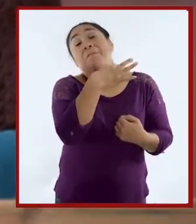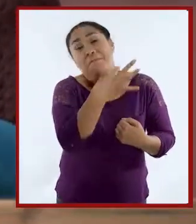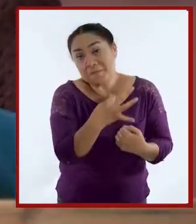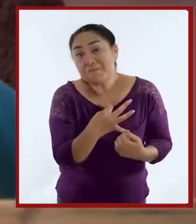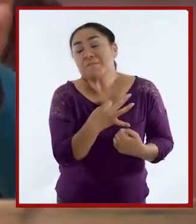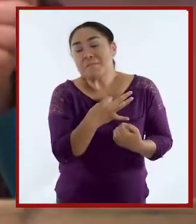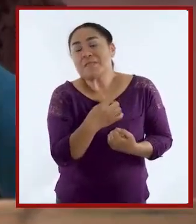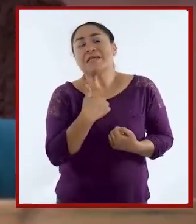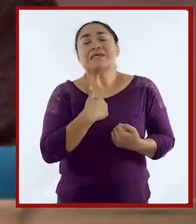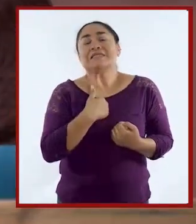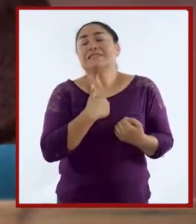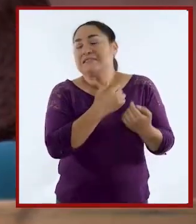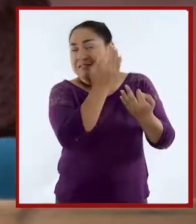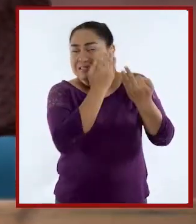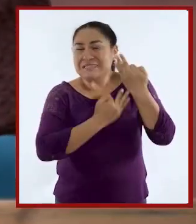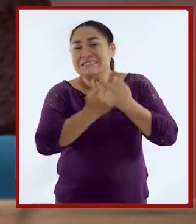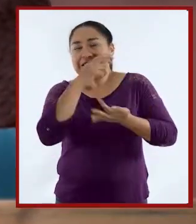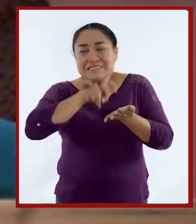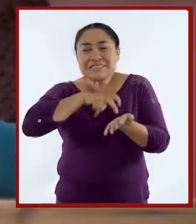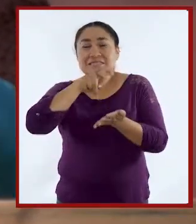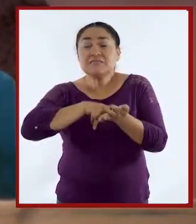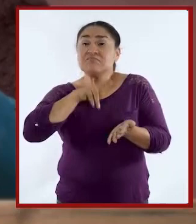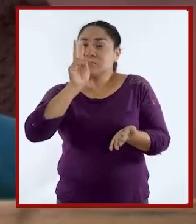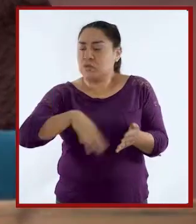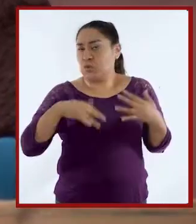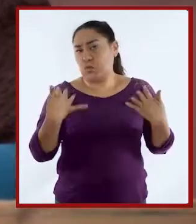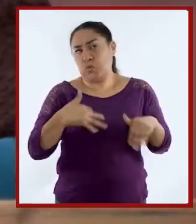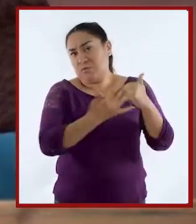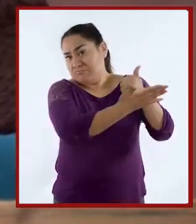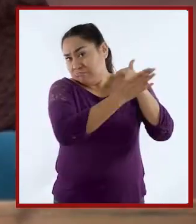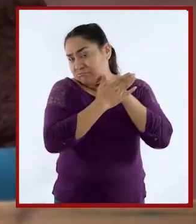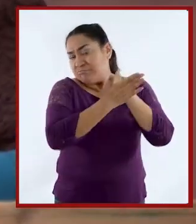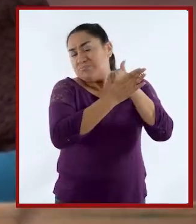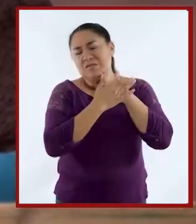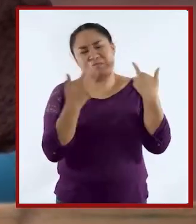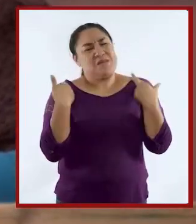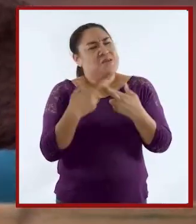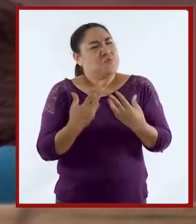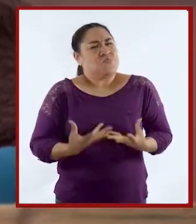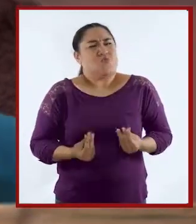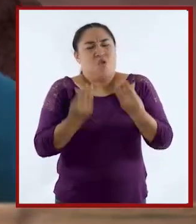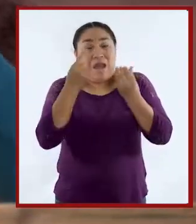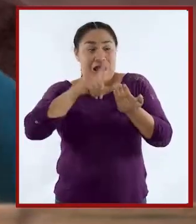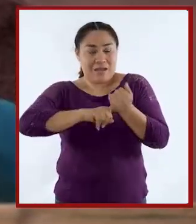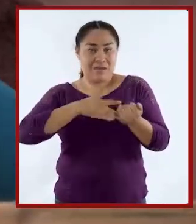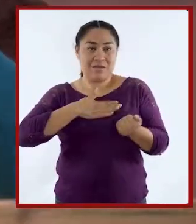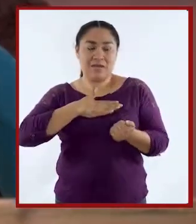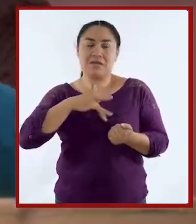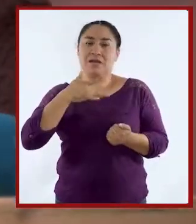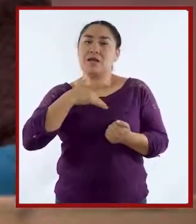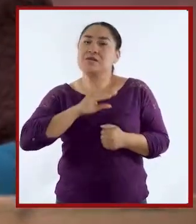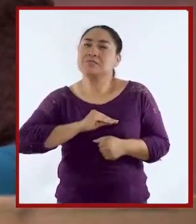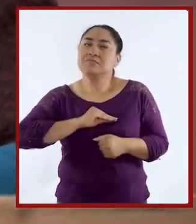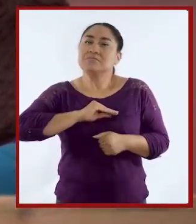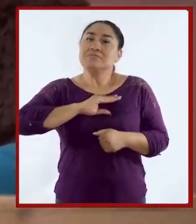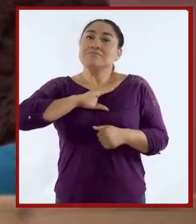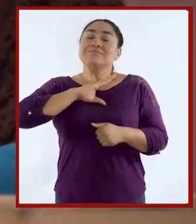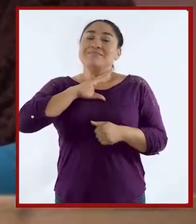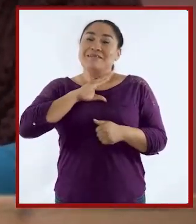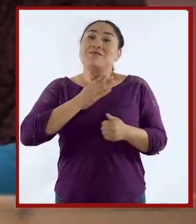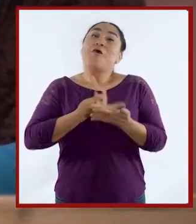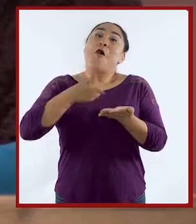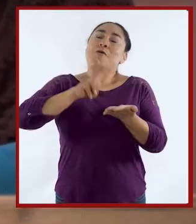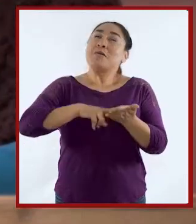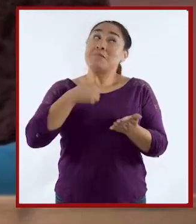y echó mucho empeño conmigo. Entonces me ayudó bastante a mí en eso, no sé, en mi autoestima y en sentirme yo que